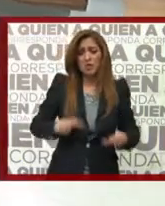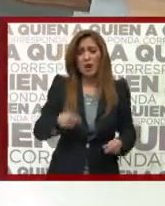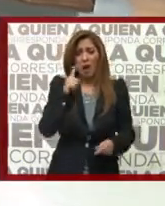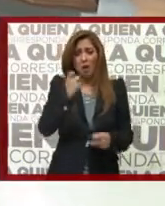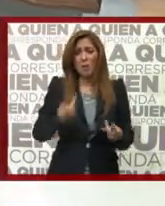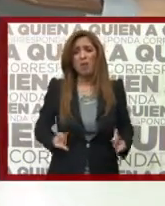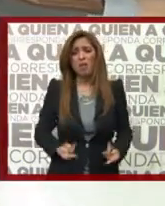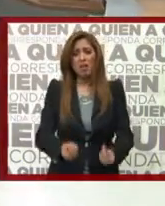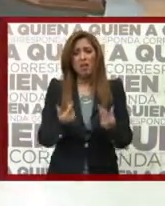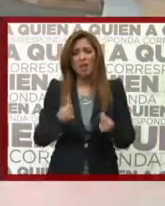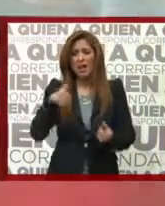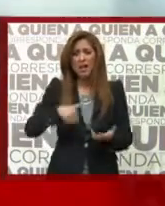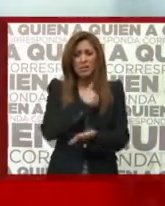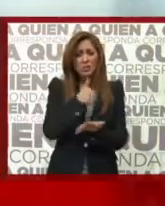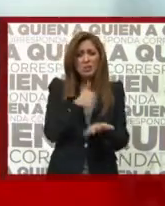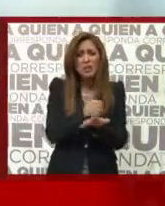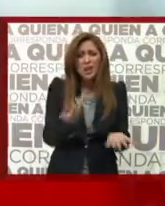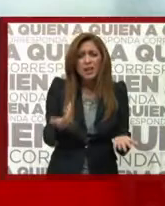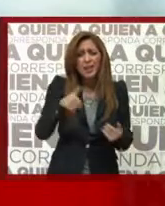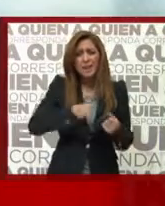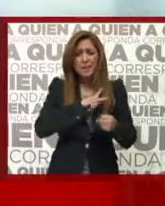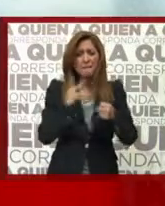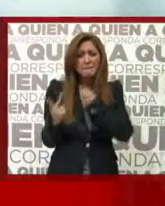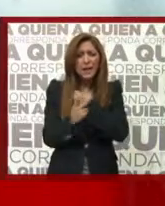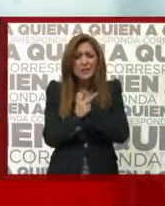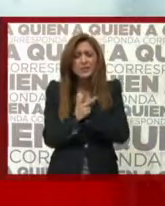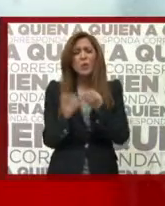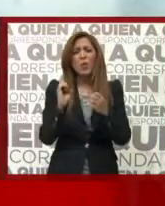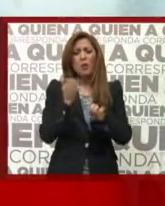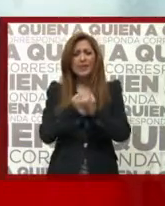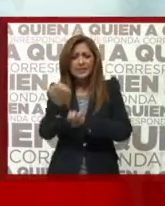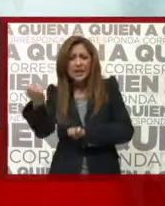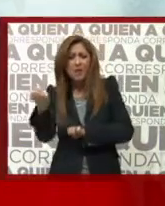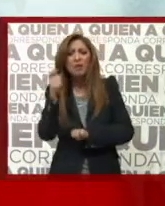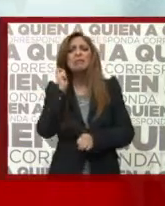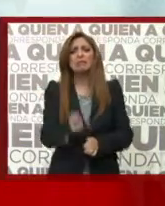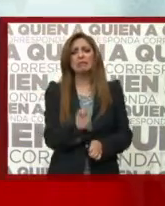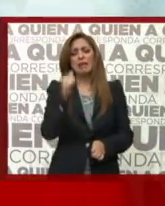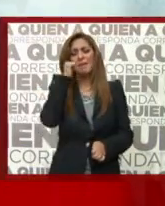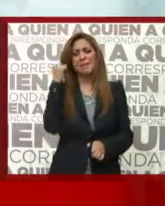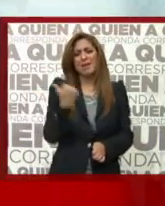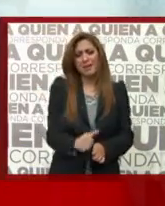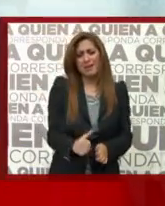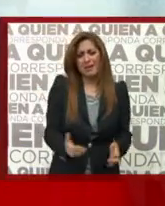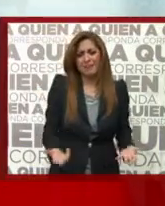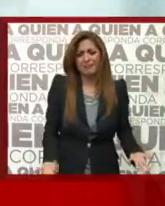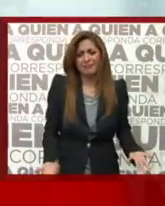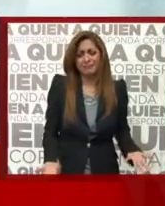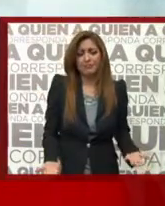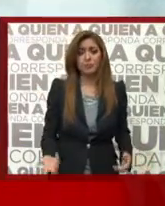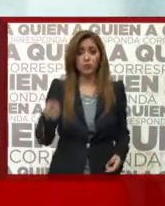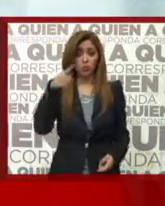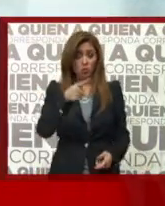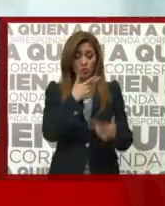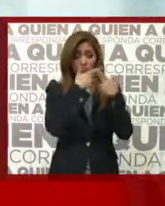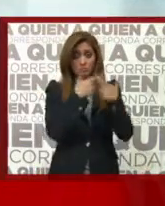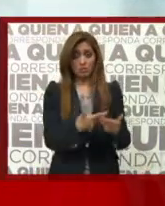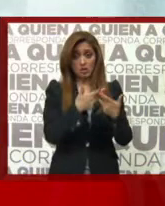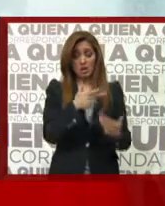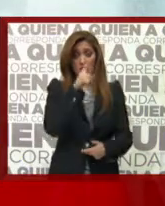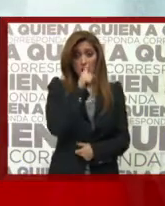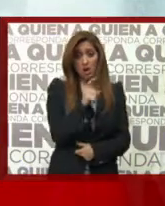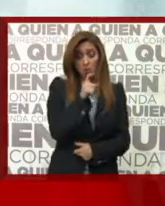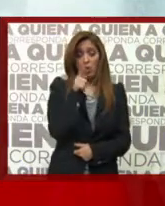agua en una ciudad, en un país, en un estado, es un pecado, es un pecado. Si a usted le sobra el agua porque usted